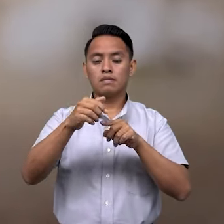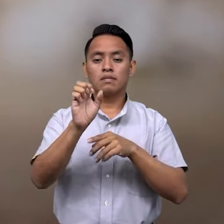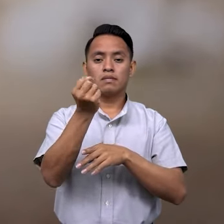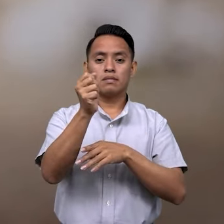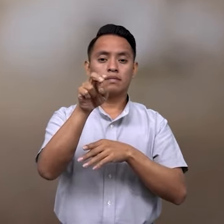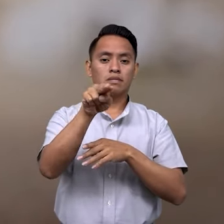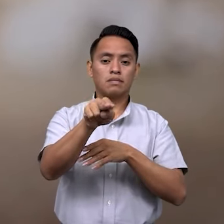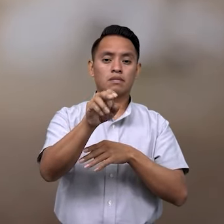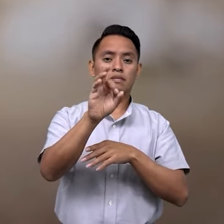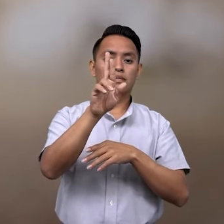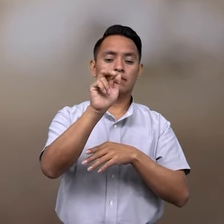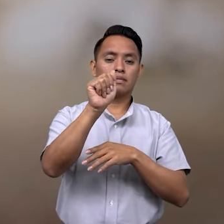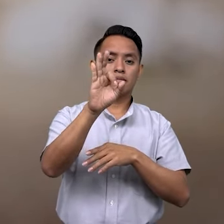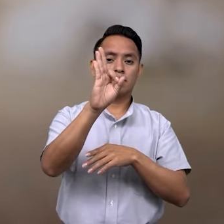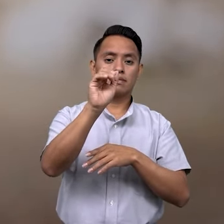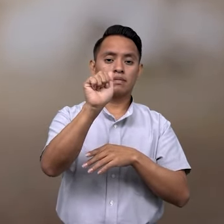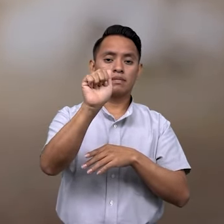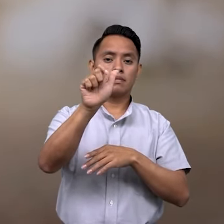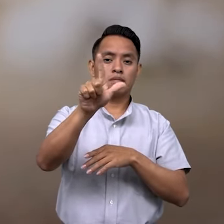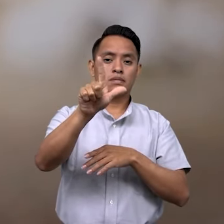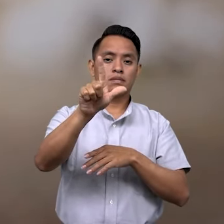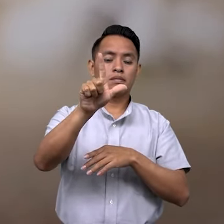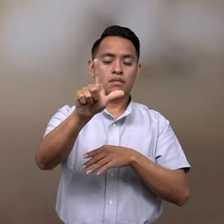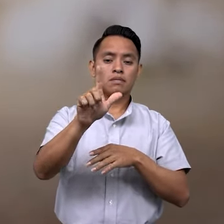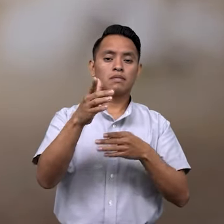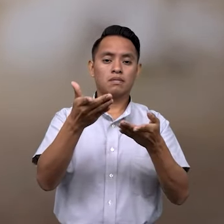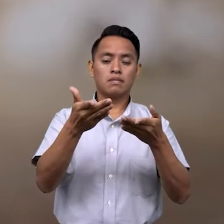Rafael, contamos con las brigadas